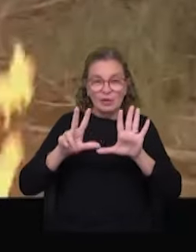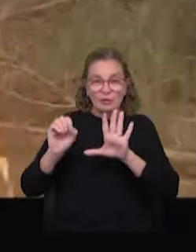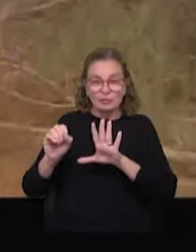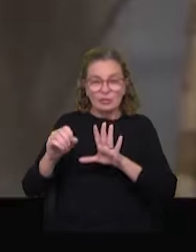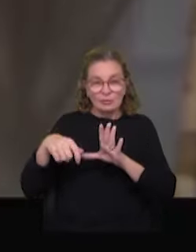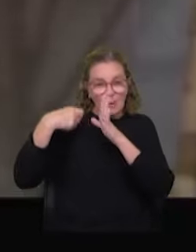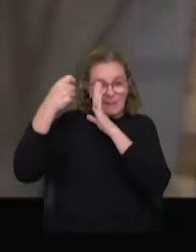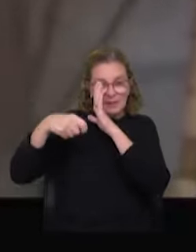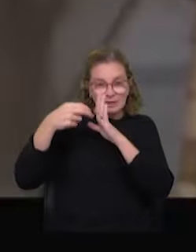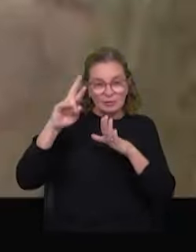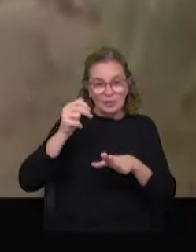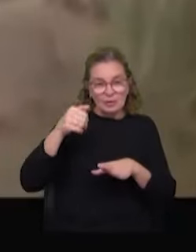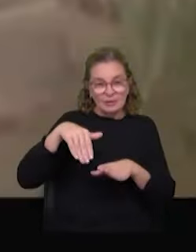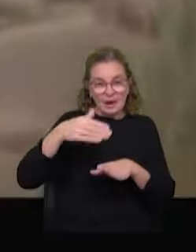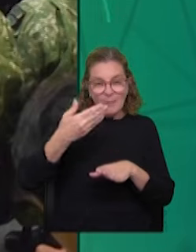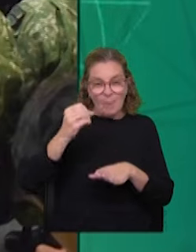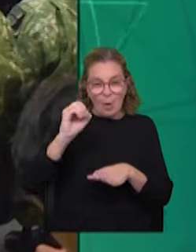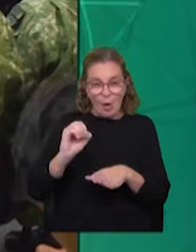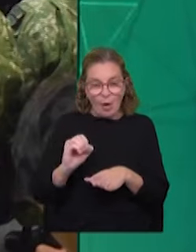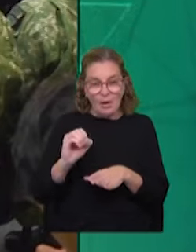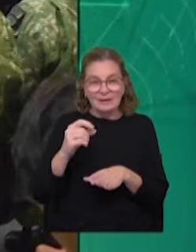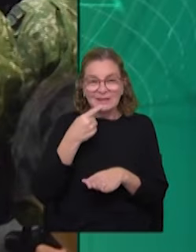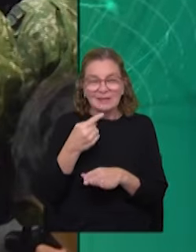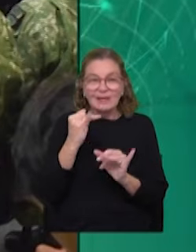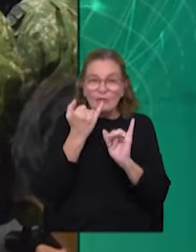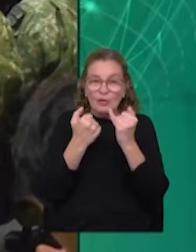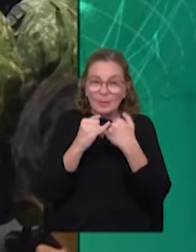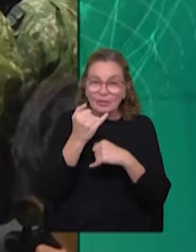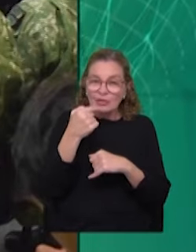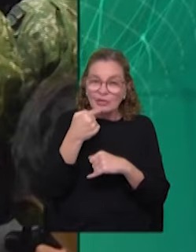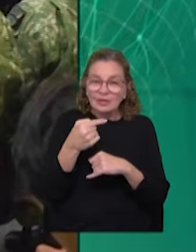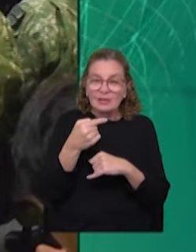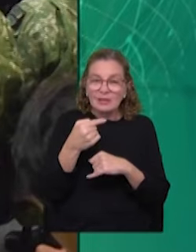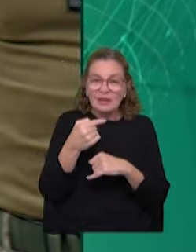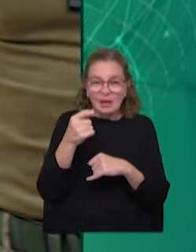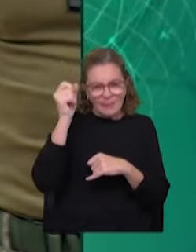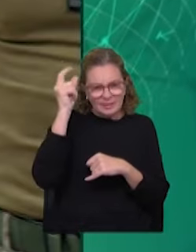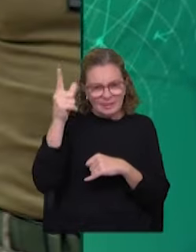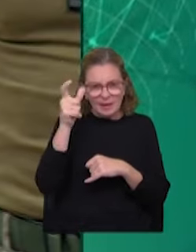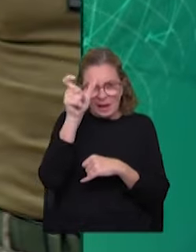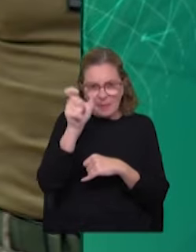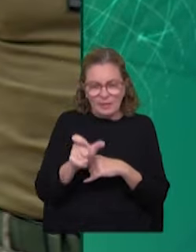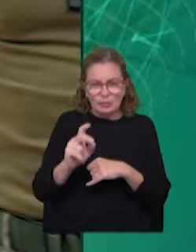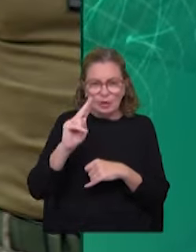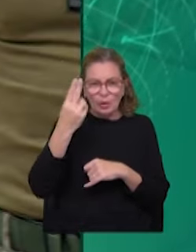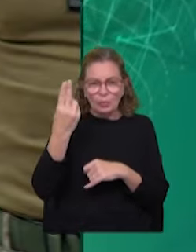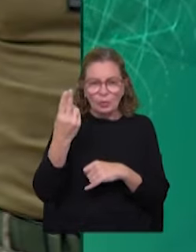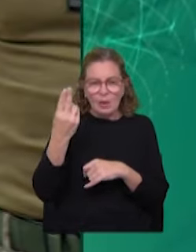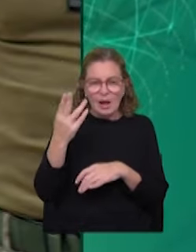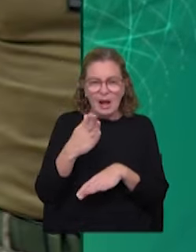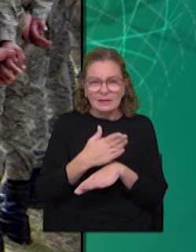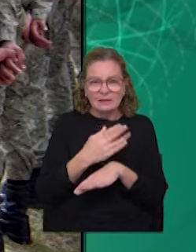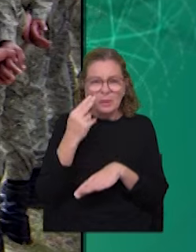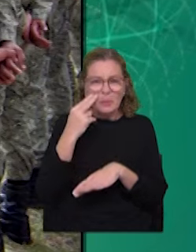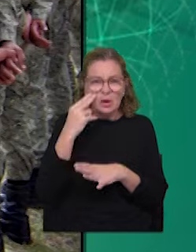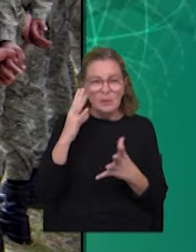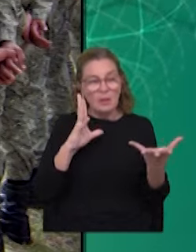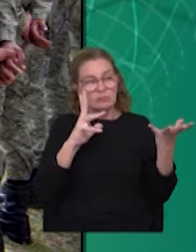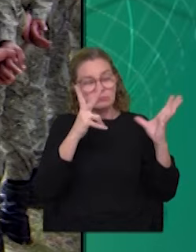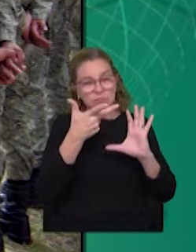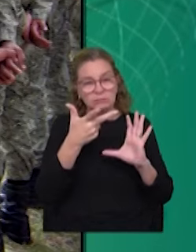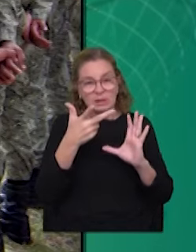películas Rambo de silvester estalon la información oficial asegura que se trata de capacitar al personal Uruguay ante desastres naturales y